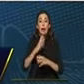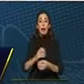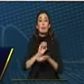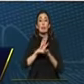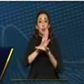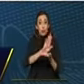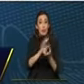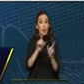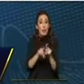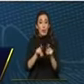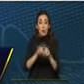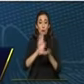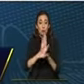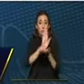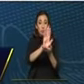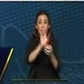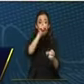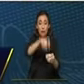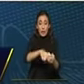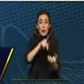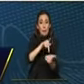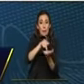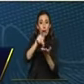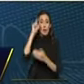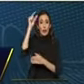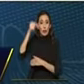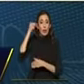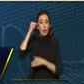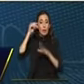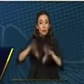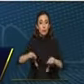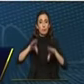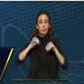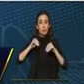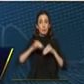seguridad social asumida, pagada por el gobierno.